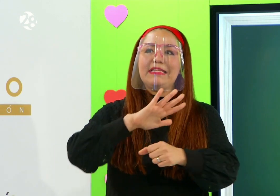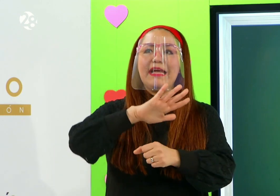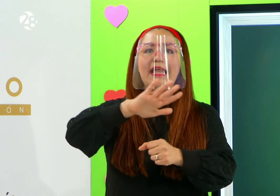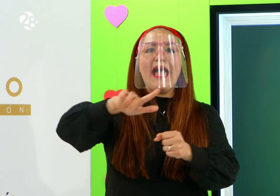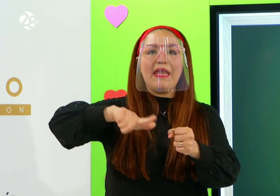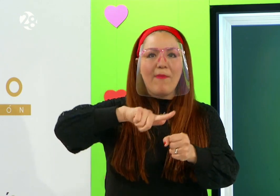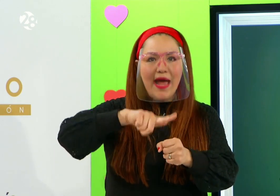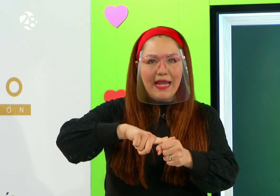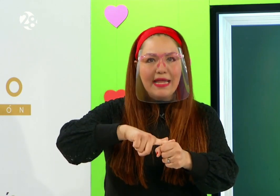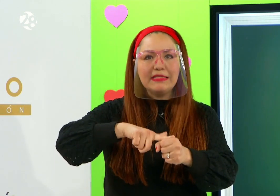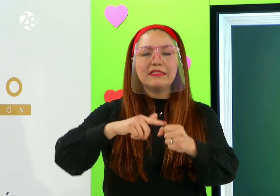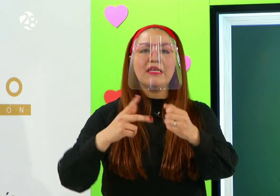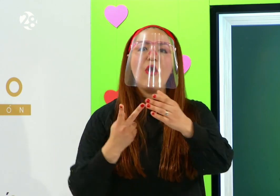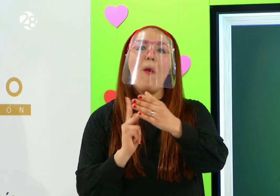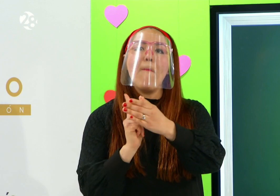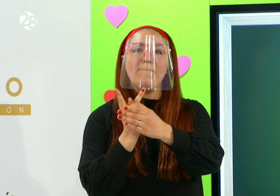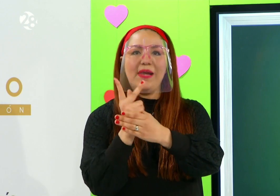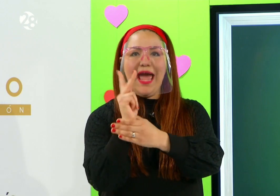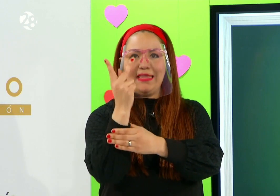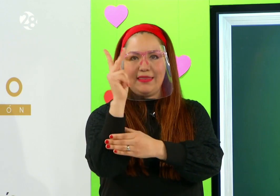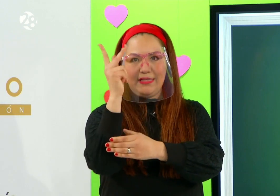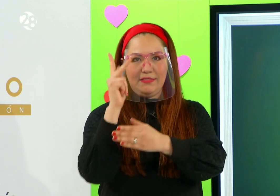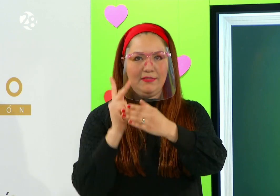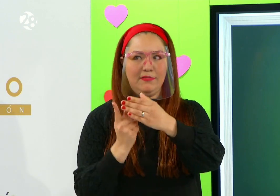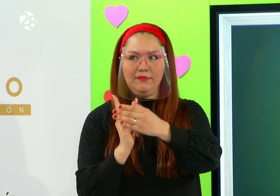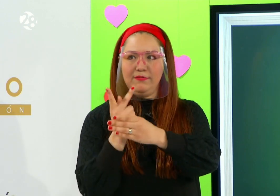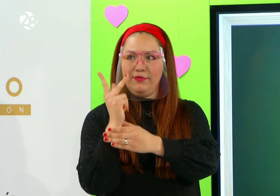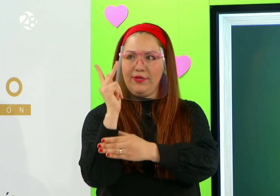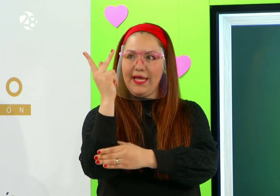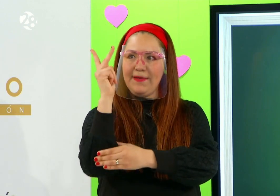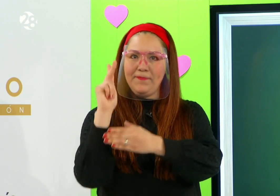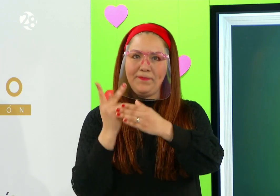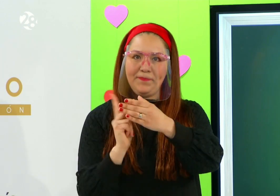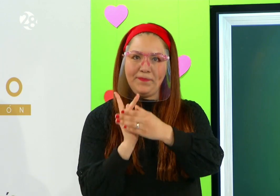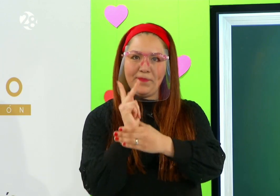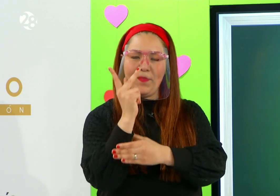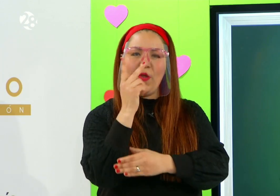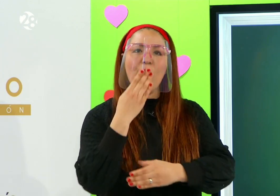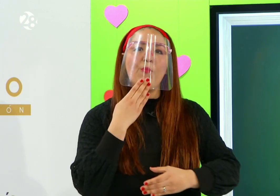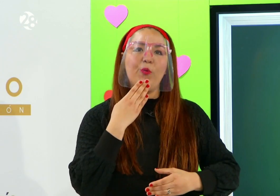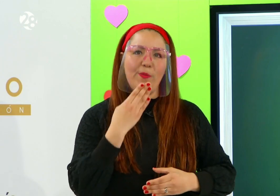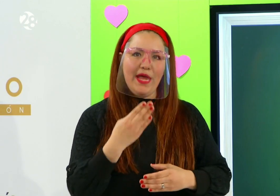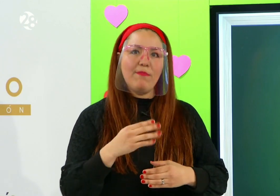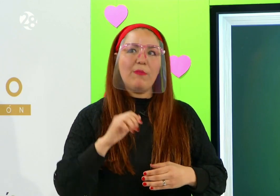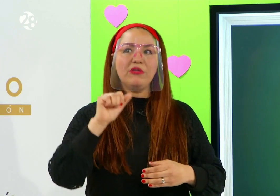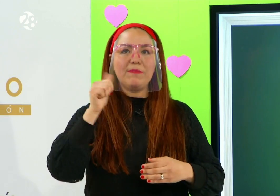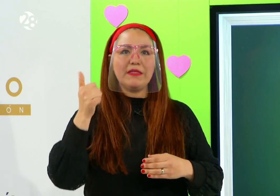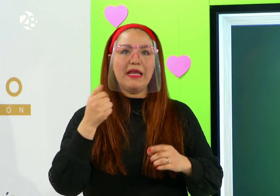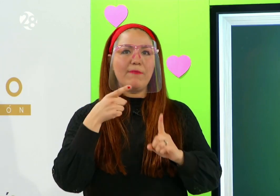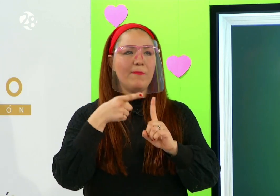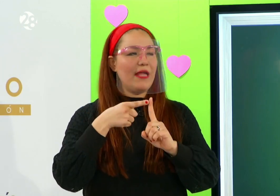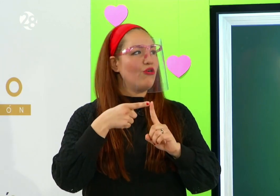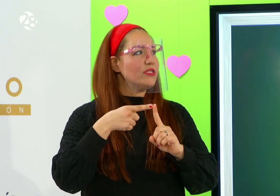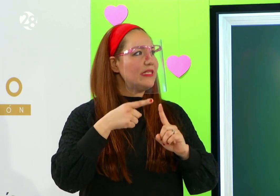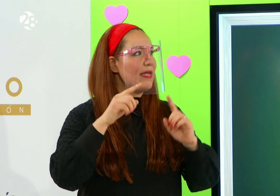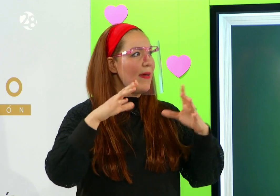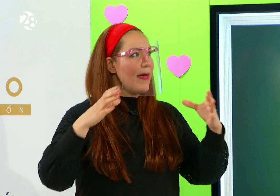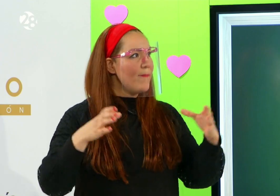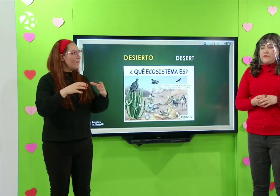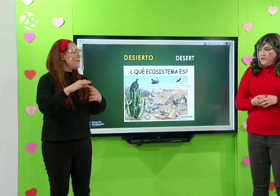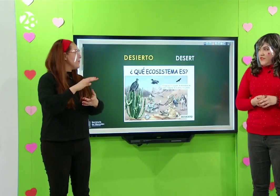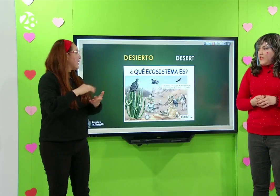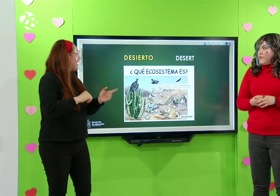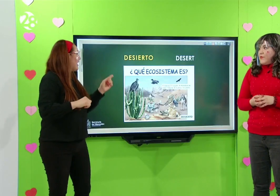ya sean animales, plantas. ¿Ok? Muy bien. Muy bien, vamos a pasar al primer